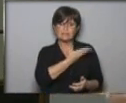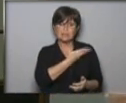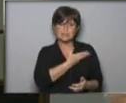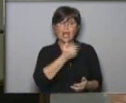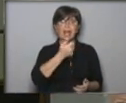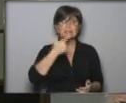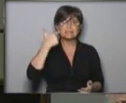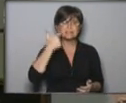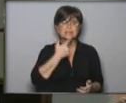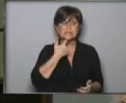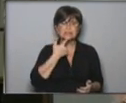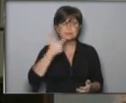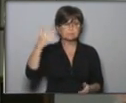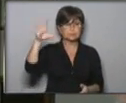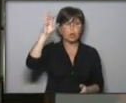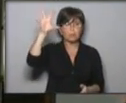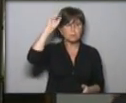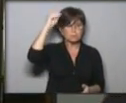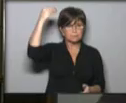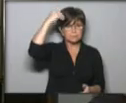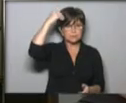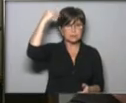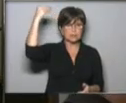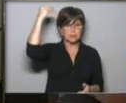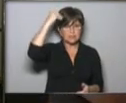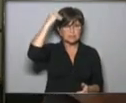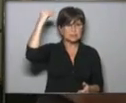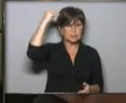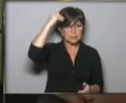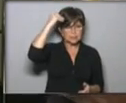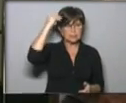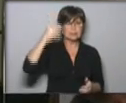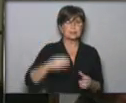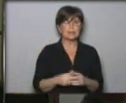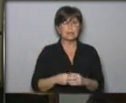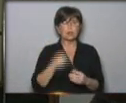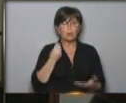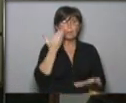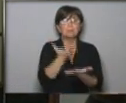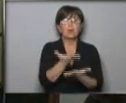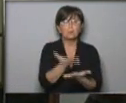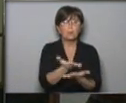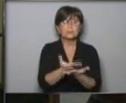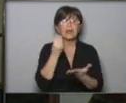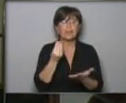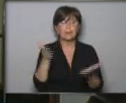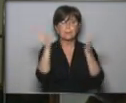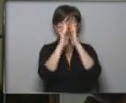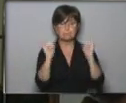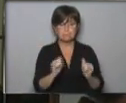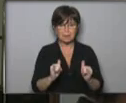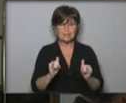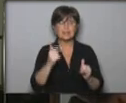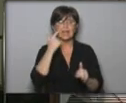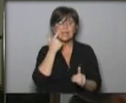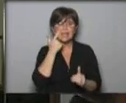se le presentaba como la figura que propone la paz y que elogia